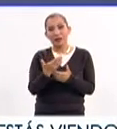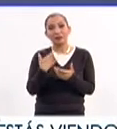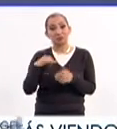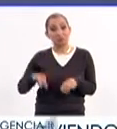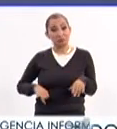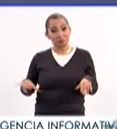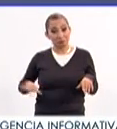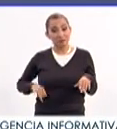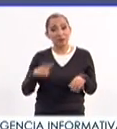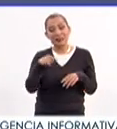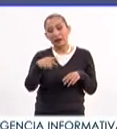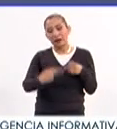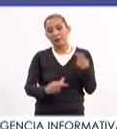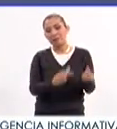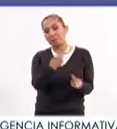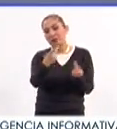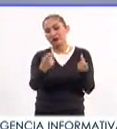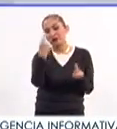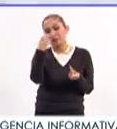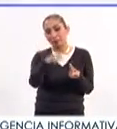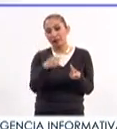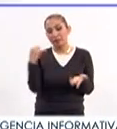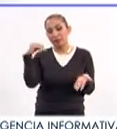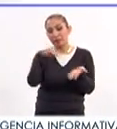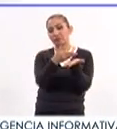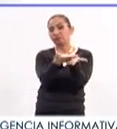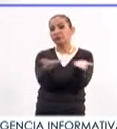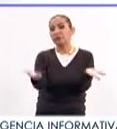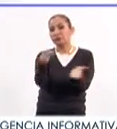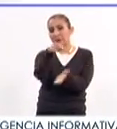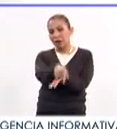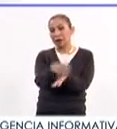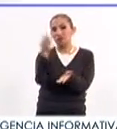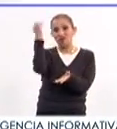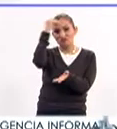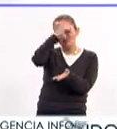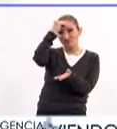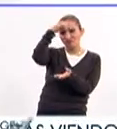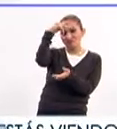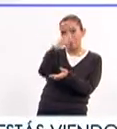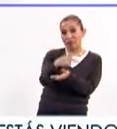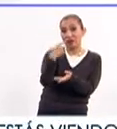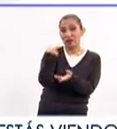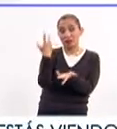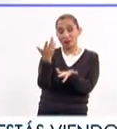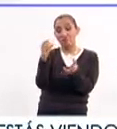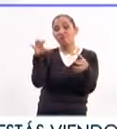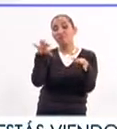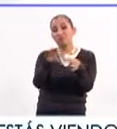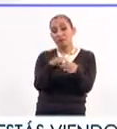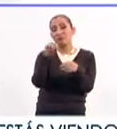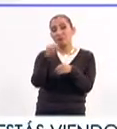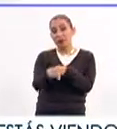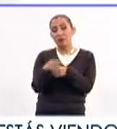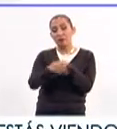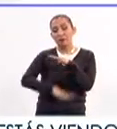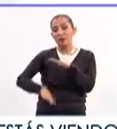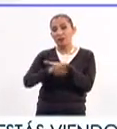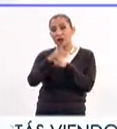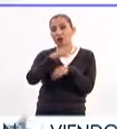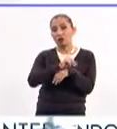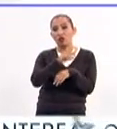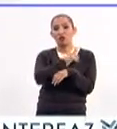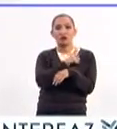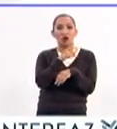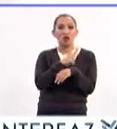muy interesante, porque esta pregunta además fue puesta sobre la mesa por los filósofos de México, que deben de ser parte fundamental, no